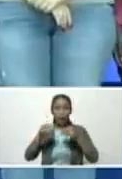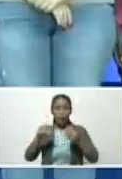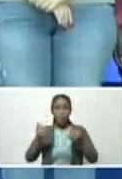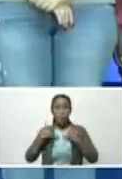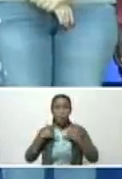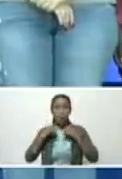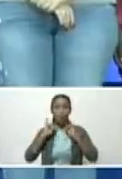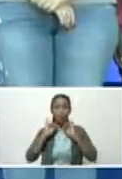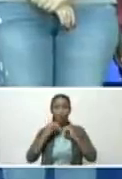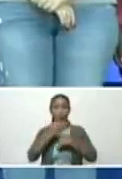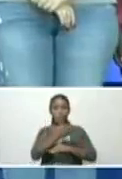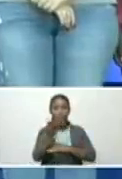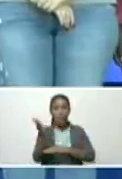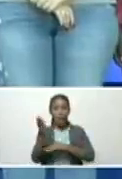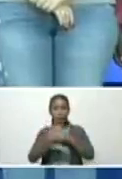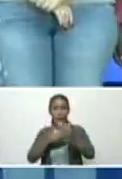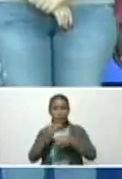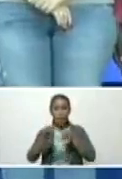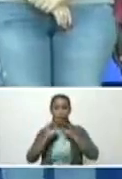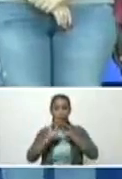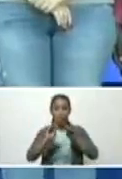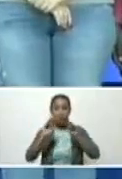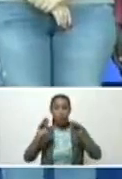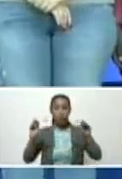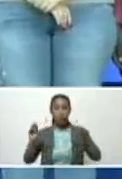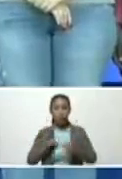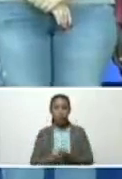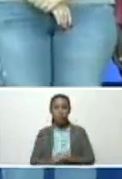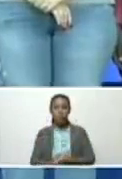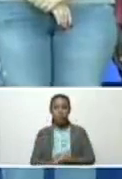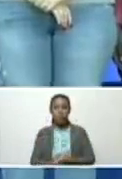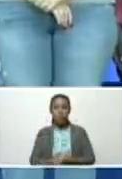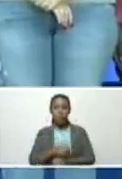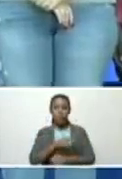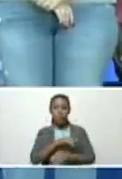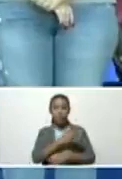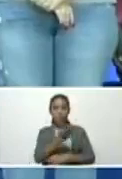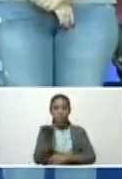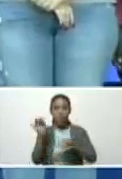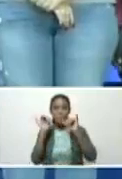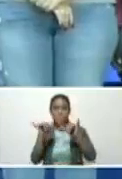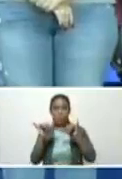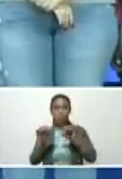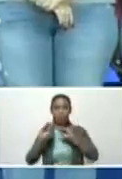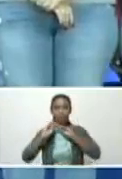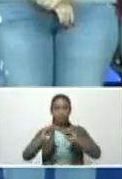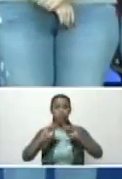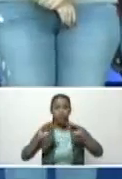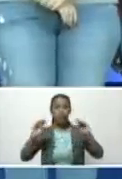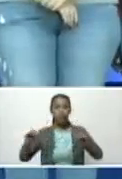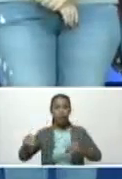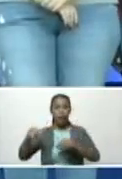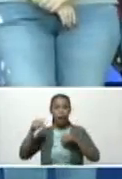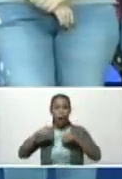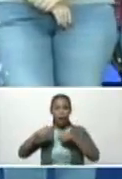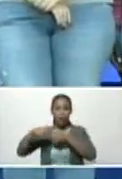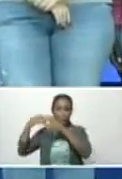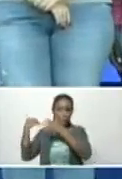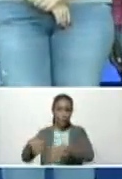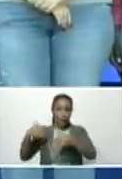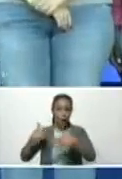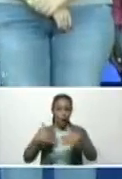autoconvocatoria que ustedes hicieron, se autoconvocaron a esta marcha